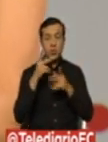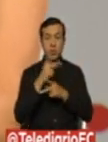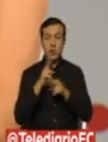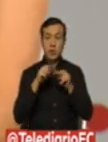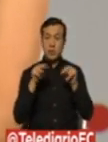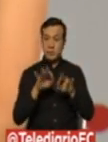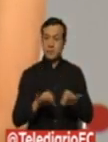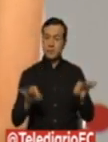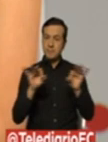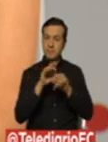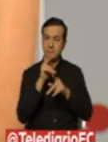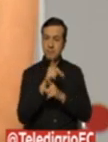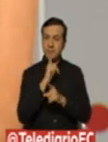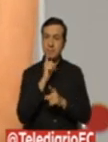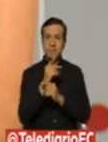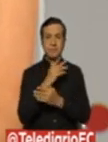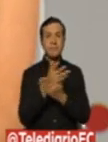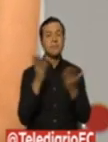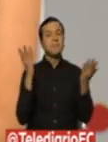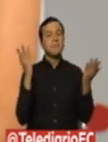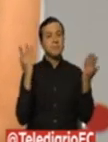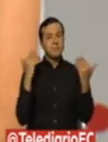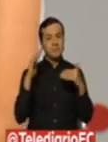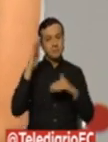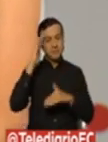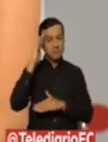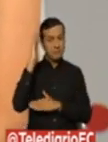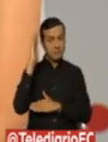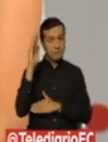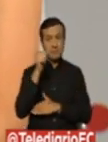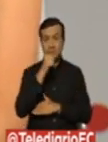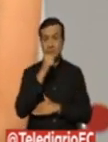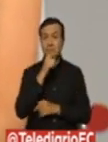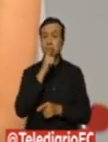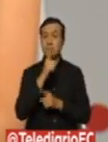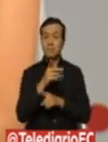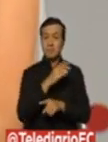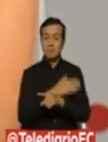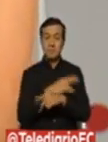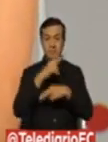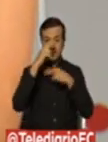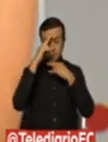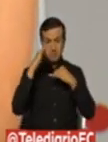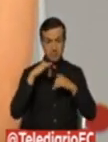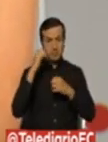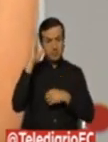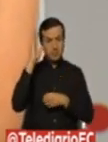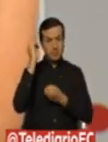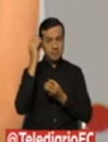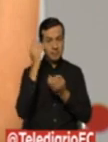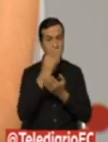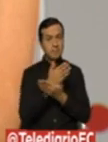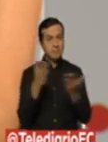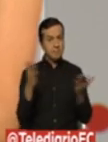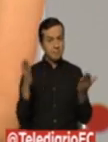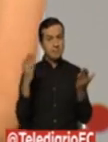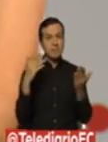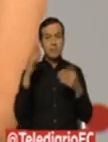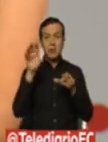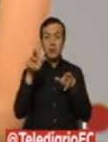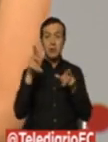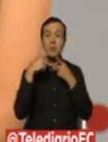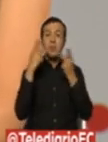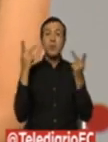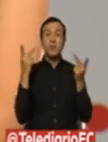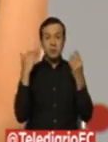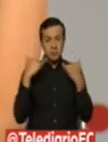sostenible y sustentable nosotros nos despedimos en primera impresión pero enseguida viene van a ser más con más noticias y por supuesto en pública de